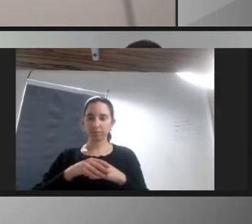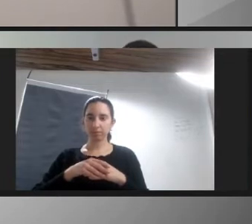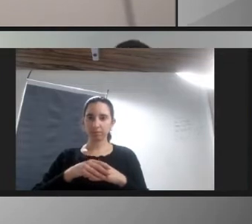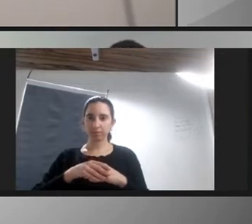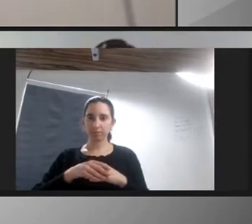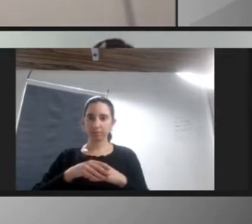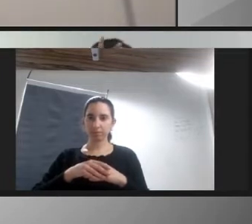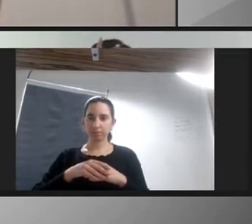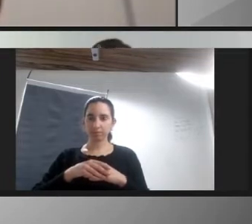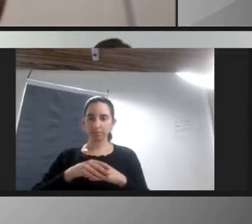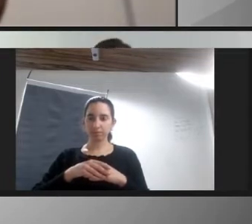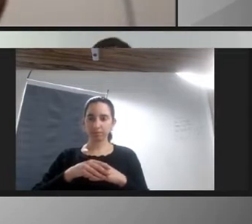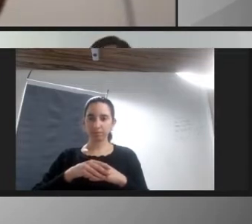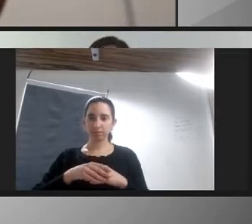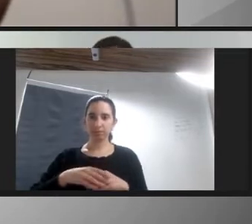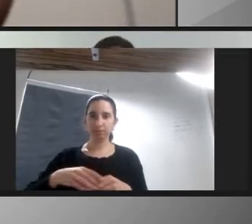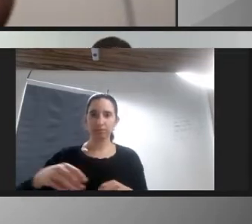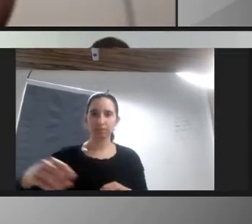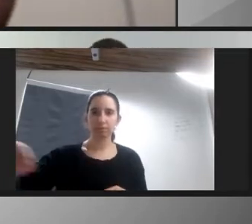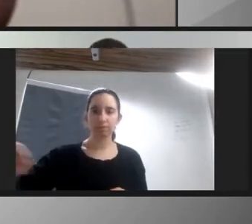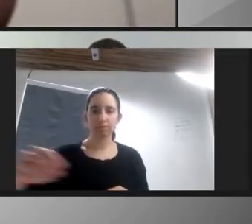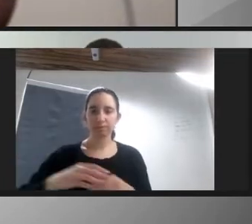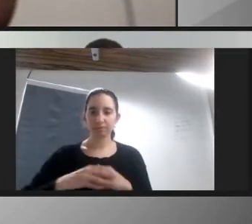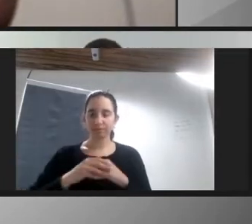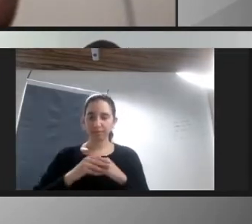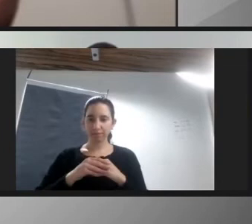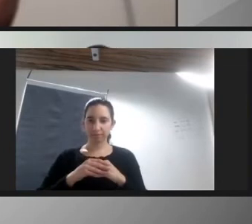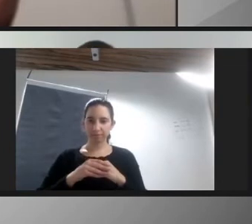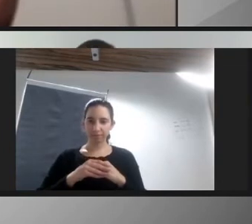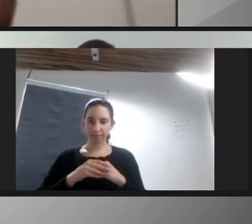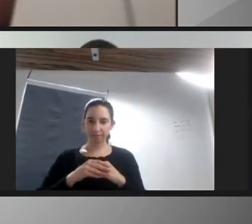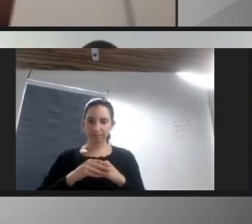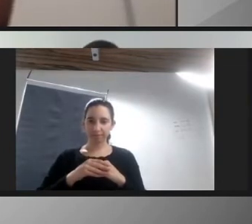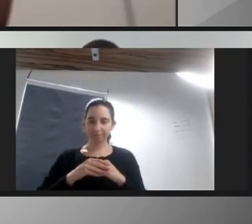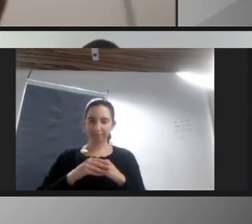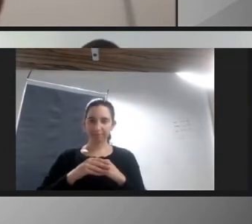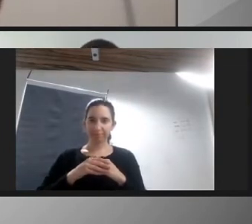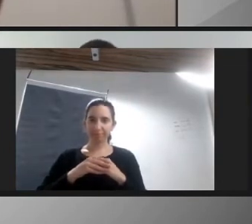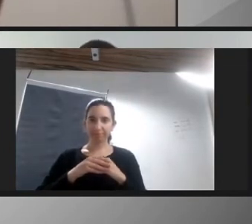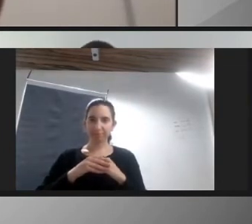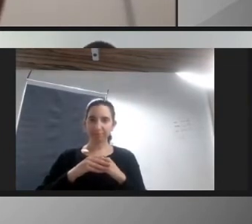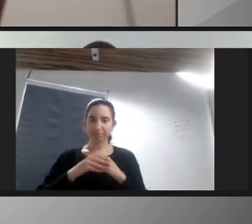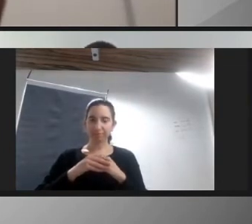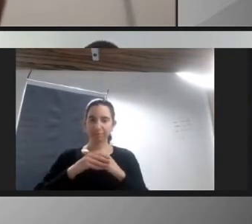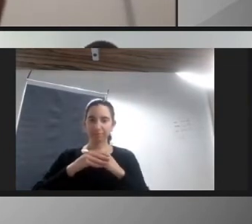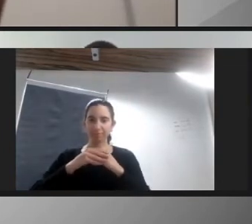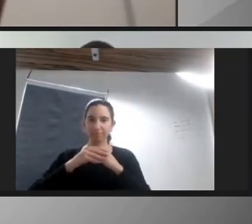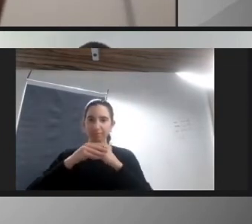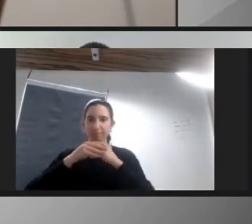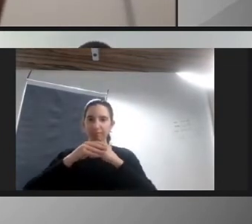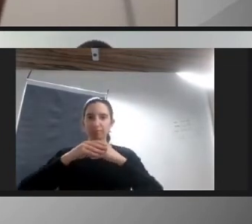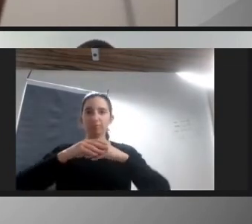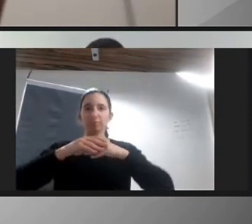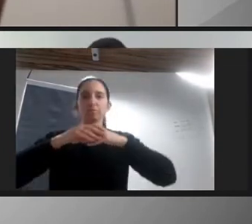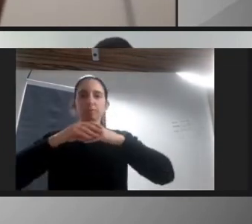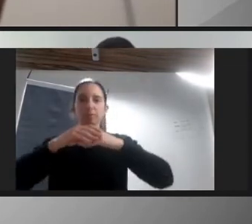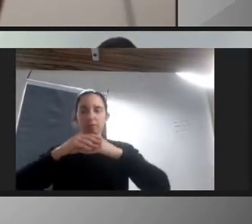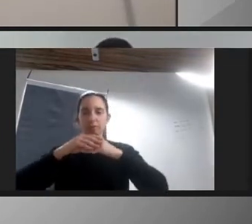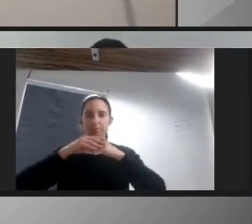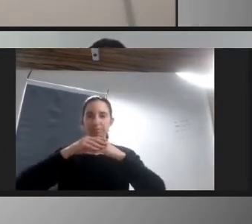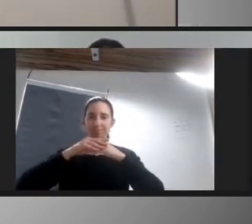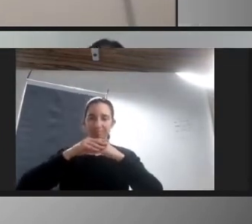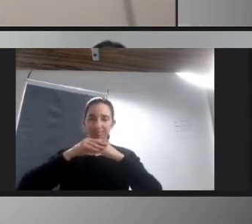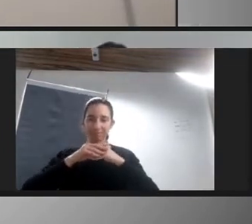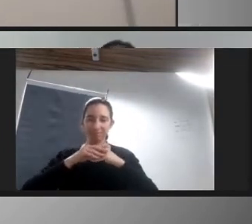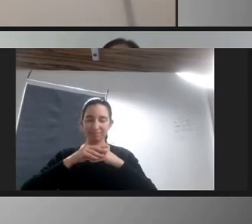Perdona, estaba con el micrófono apagado. Comenzá vos, Mauro, no hay problema. Sí, sí, sí. Yo creo que Patricia te pasó la pelota.